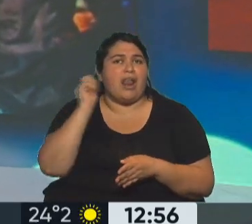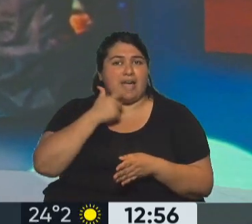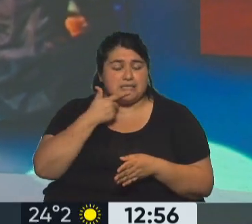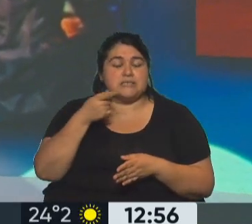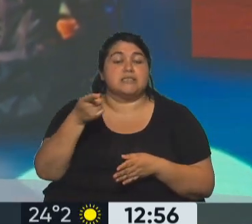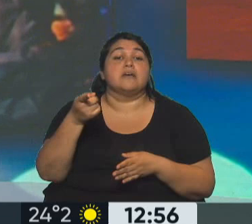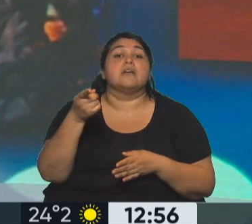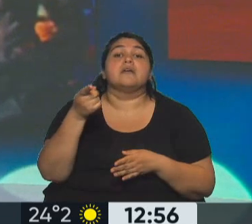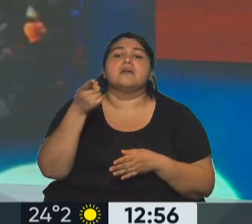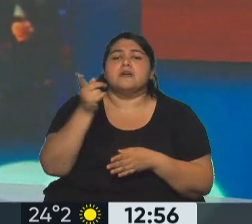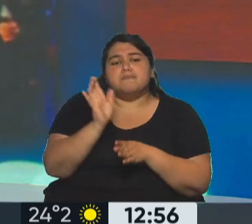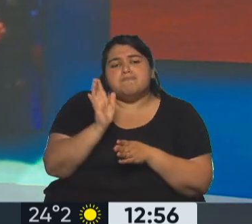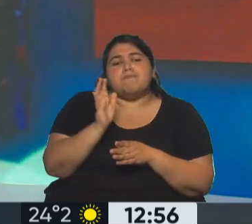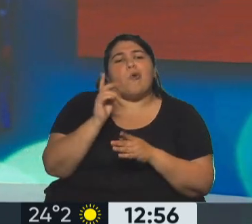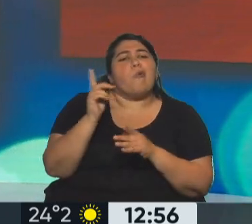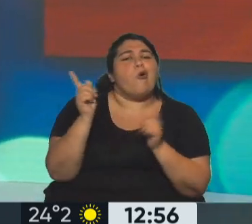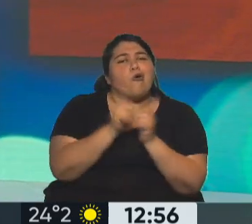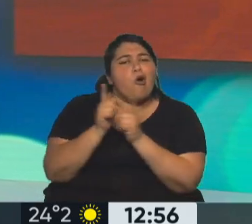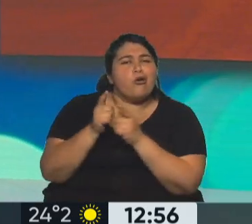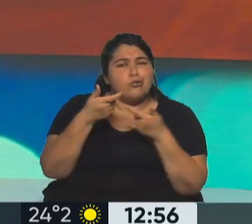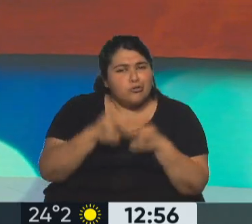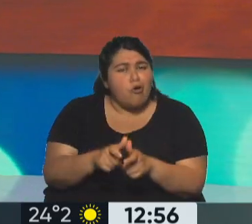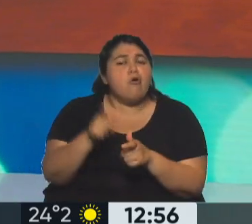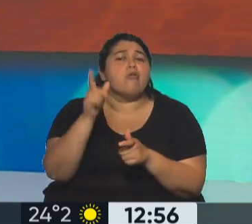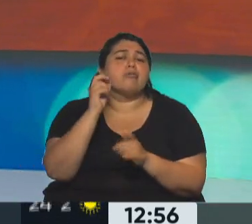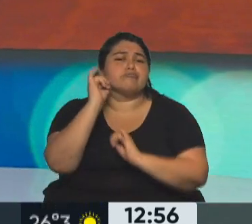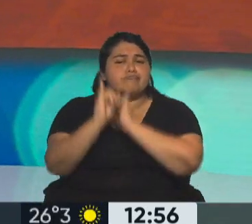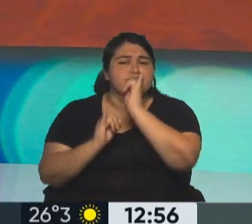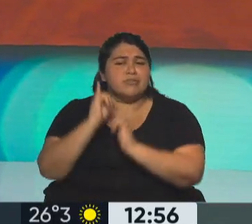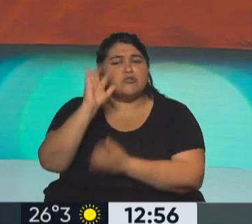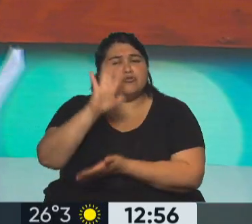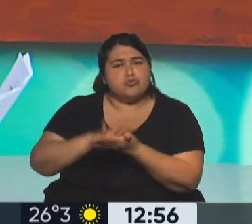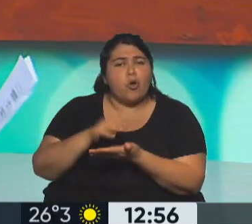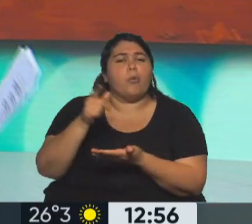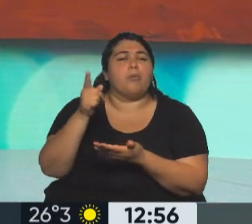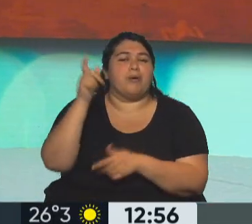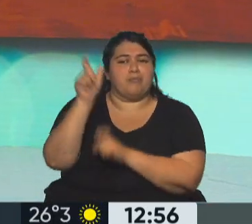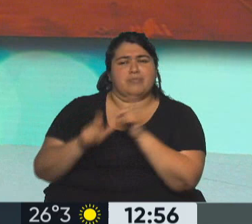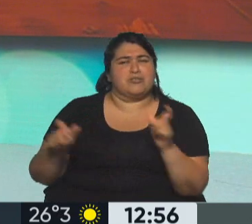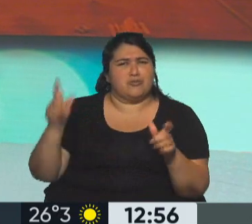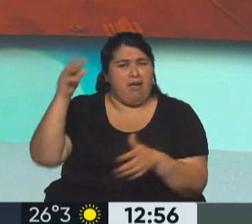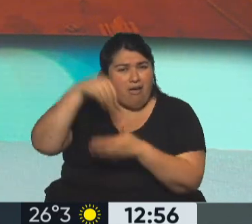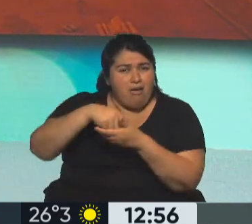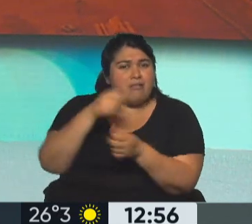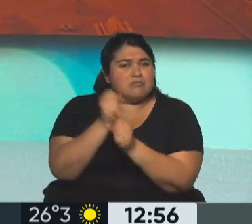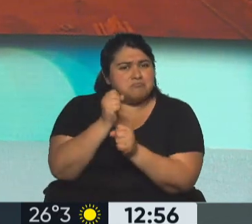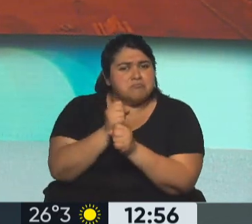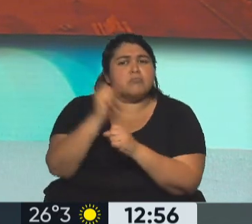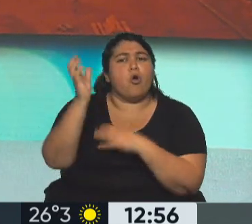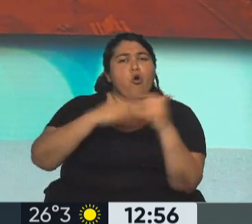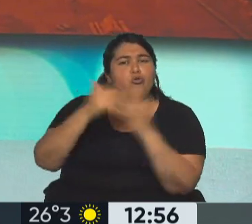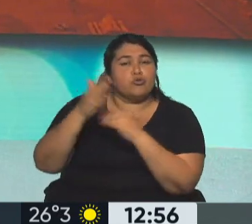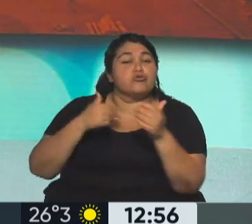Quattrini. Es un mediometraje que lleva a la pantalla el extraordinario esfuerzo de miles de personas involucradas en la construcción